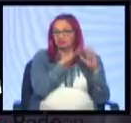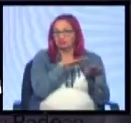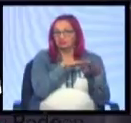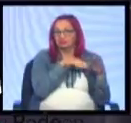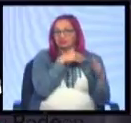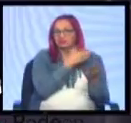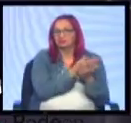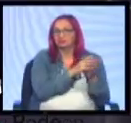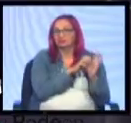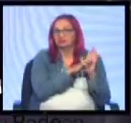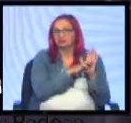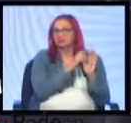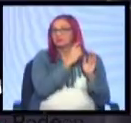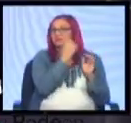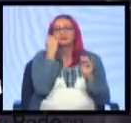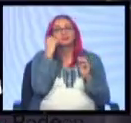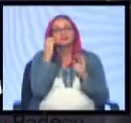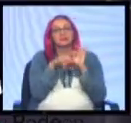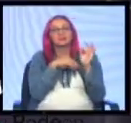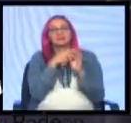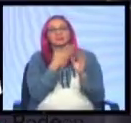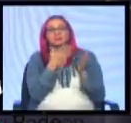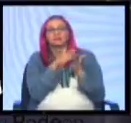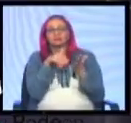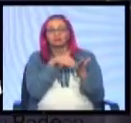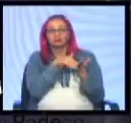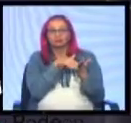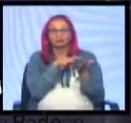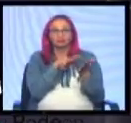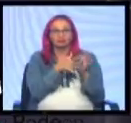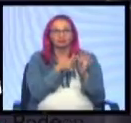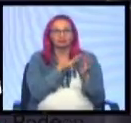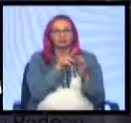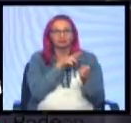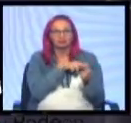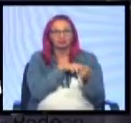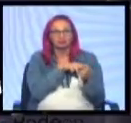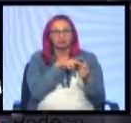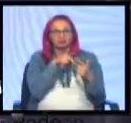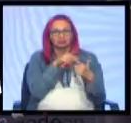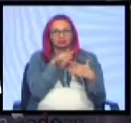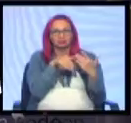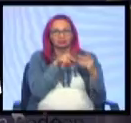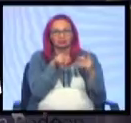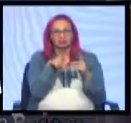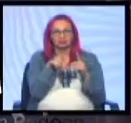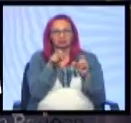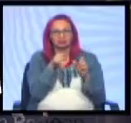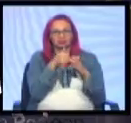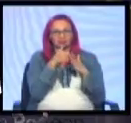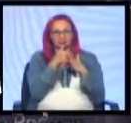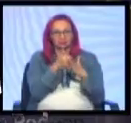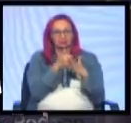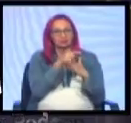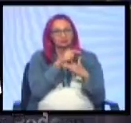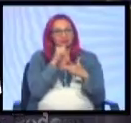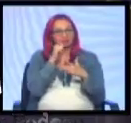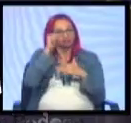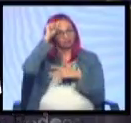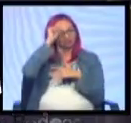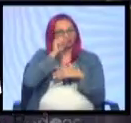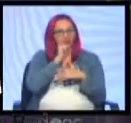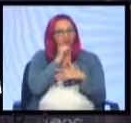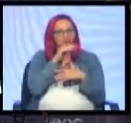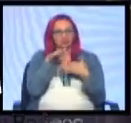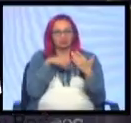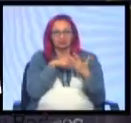yo pienso, por ejemplo, en este tipo de centros, en los hospitales, en toda la gente que se puede ayudar, en los adultos mayores,